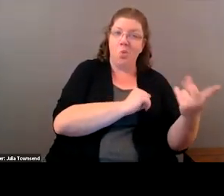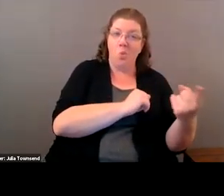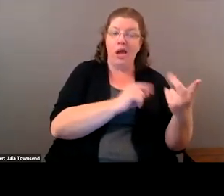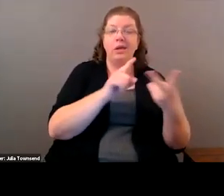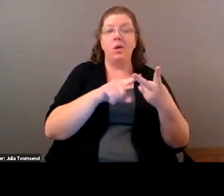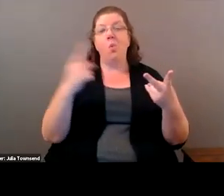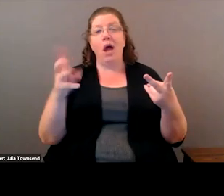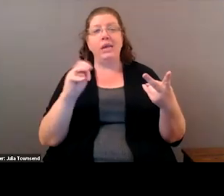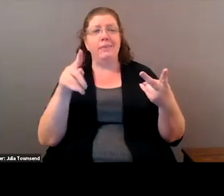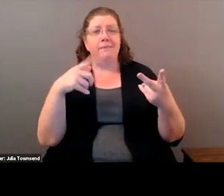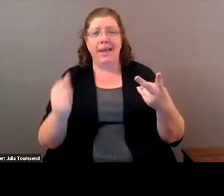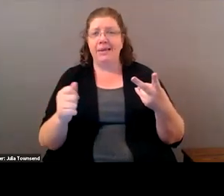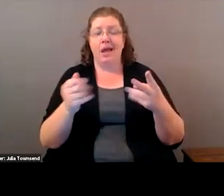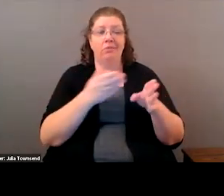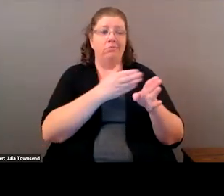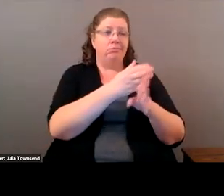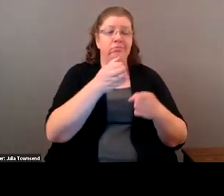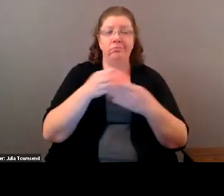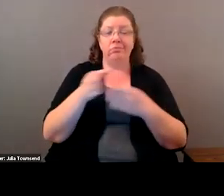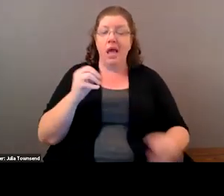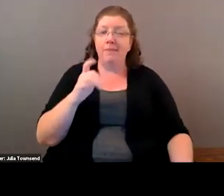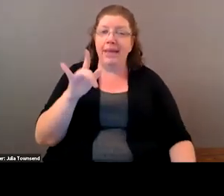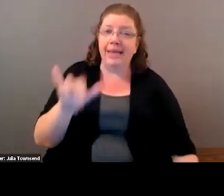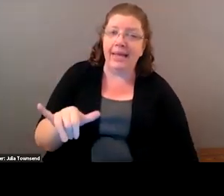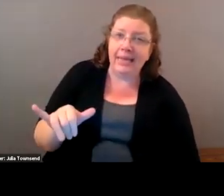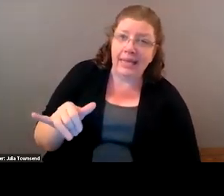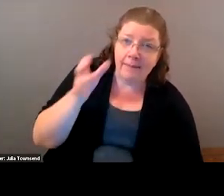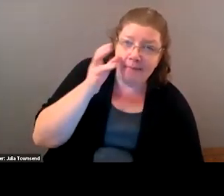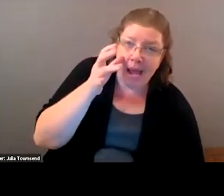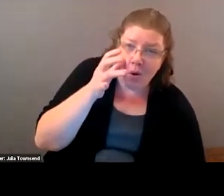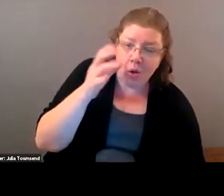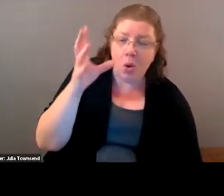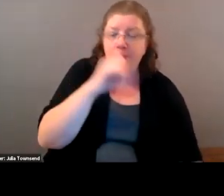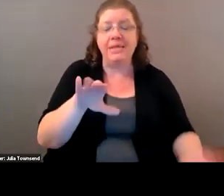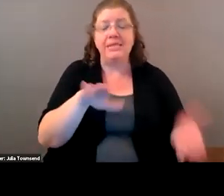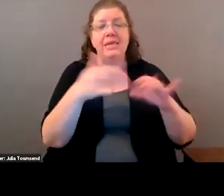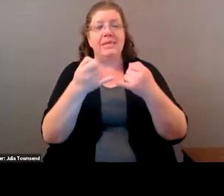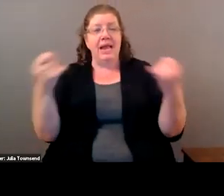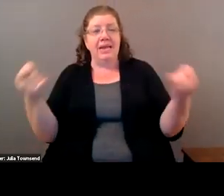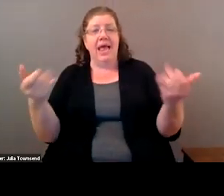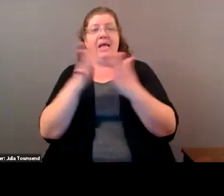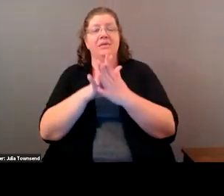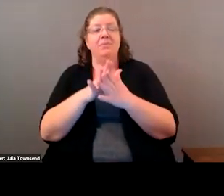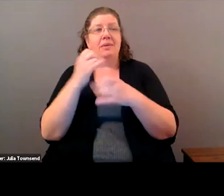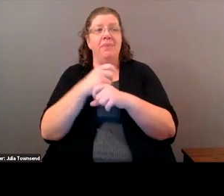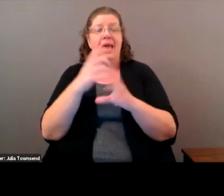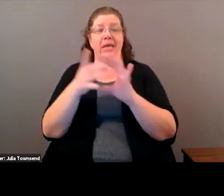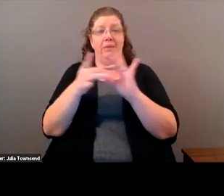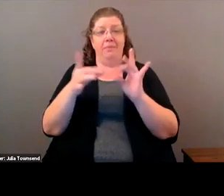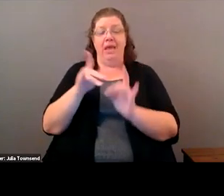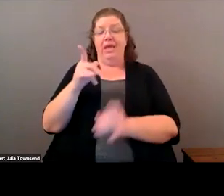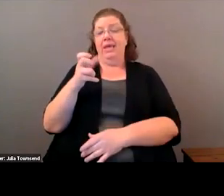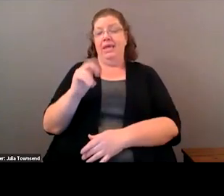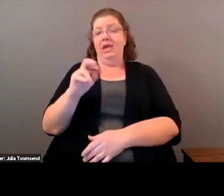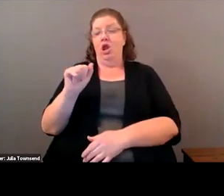se puede dejar una vía en inglés y una vía de doble inmersión